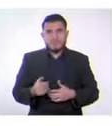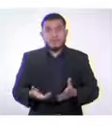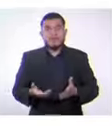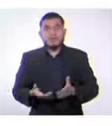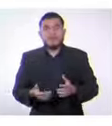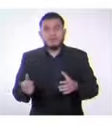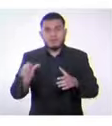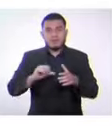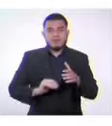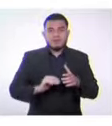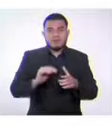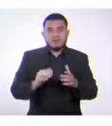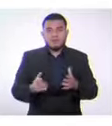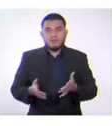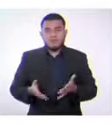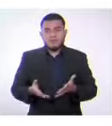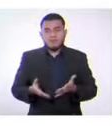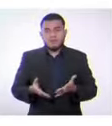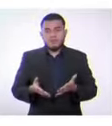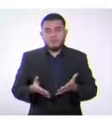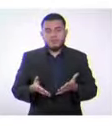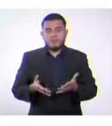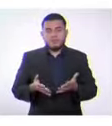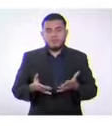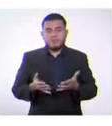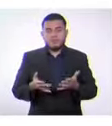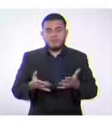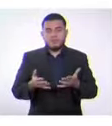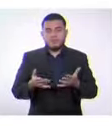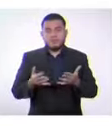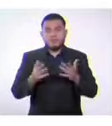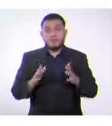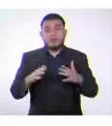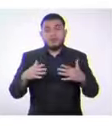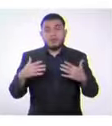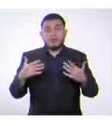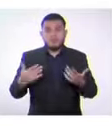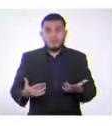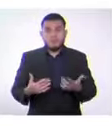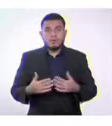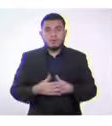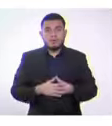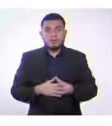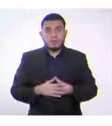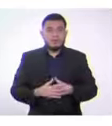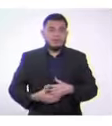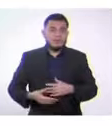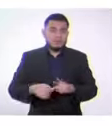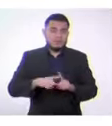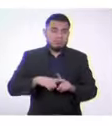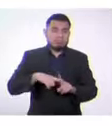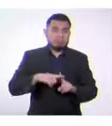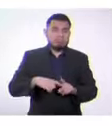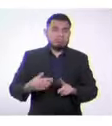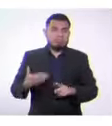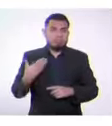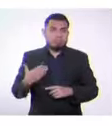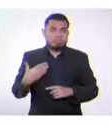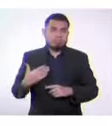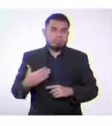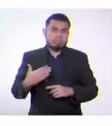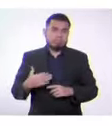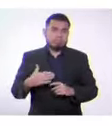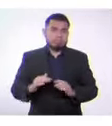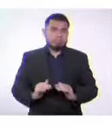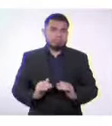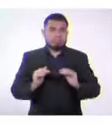a estado gaseoso es porque la temperatura se ha incrementado y este proceso